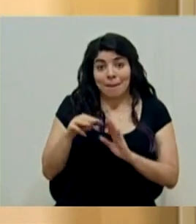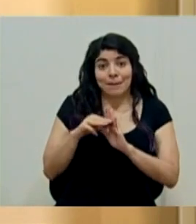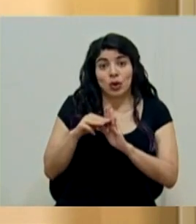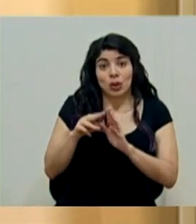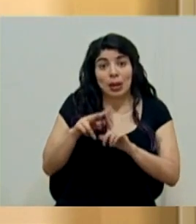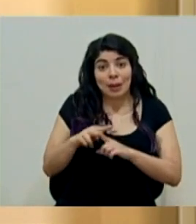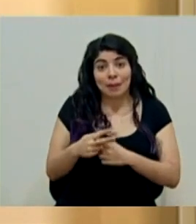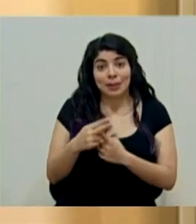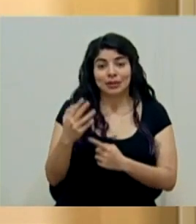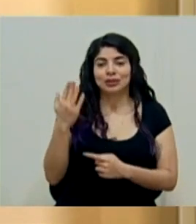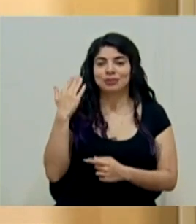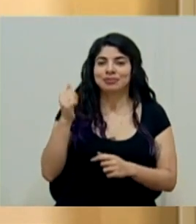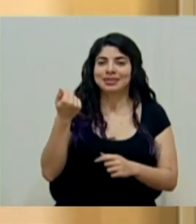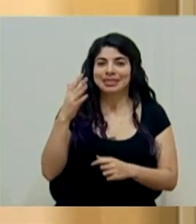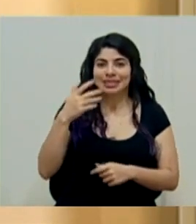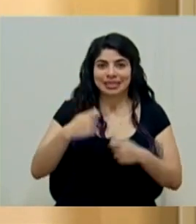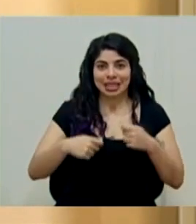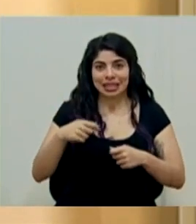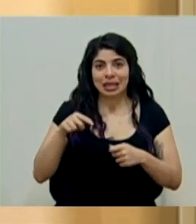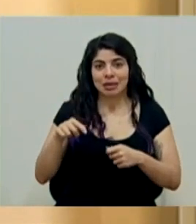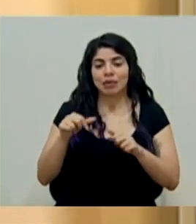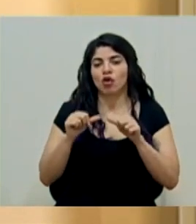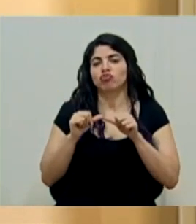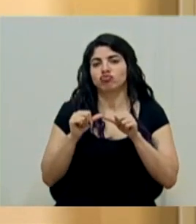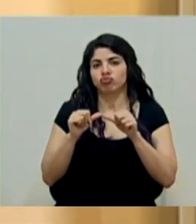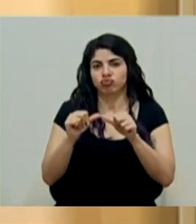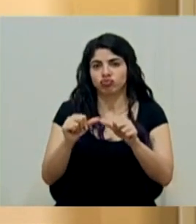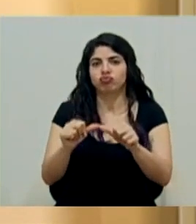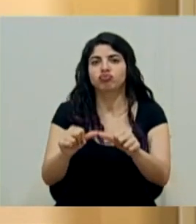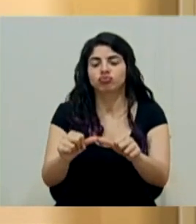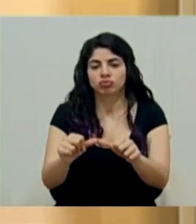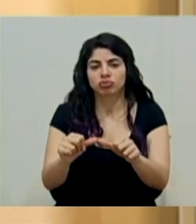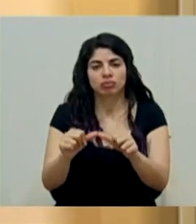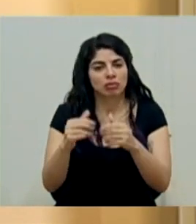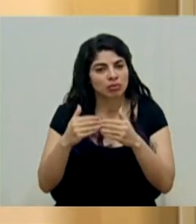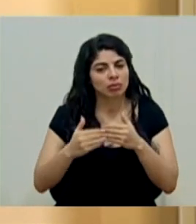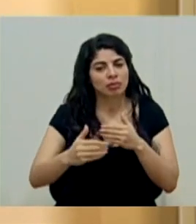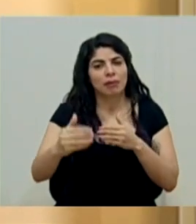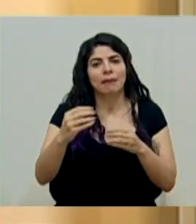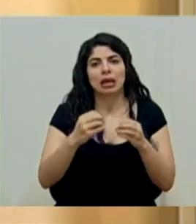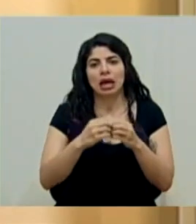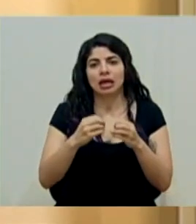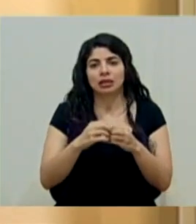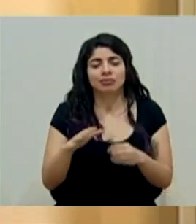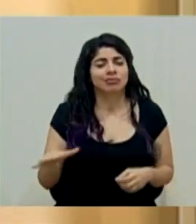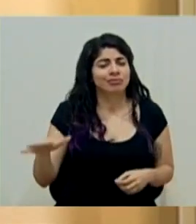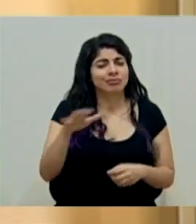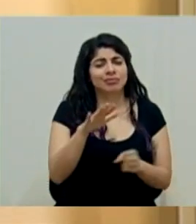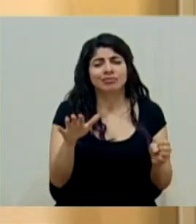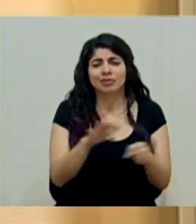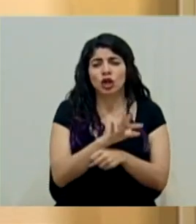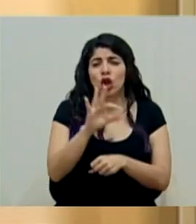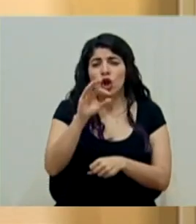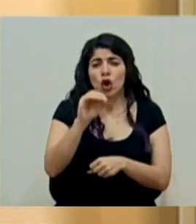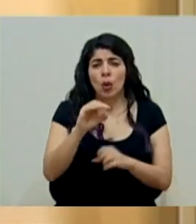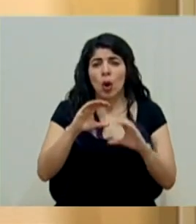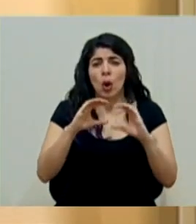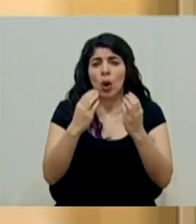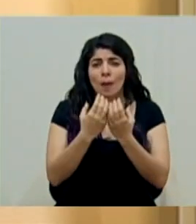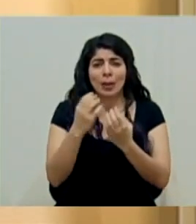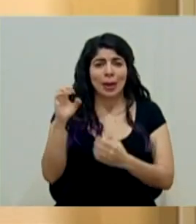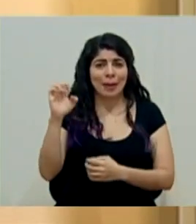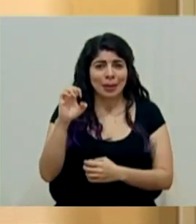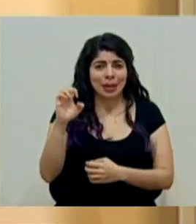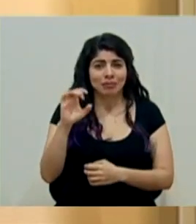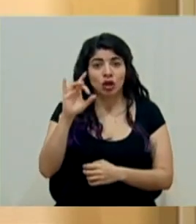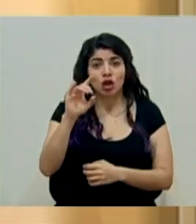inició a partir del 15 de septiembre va a estar aplicándose de manera sostenida en cada uno de los 90 comités municipales de emergencia,